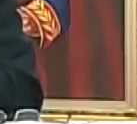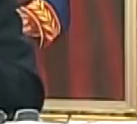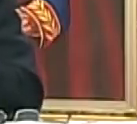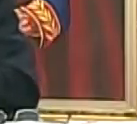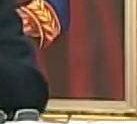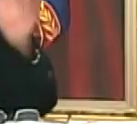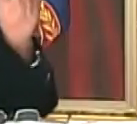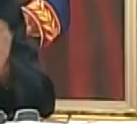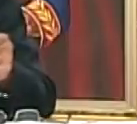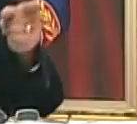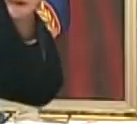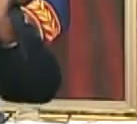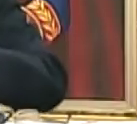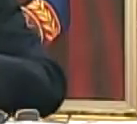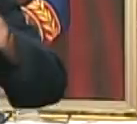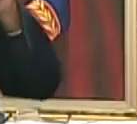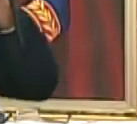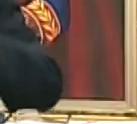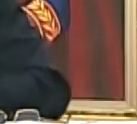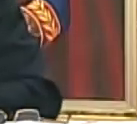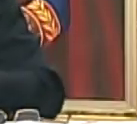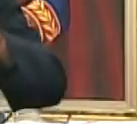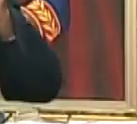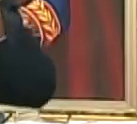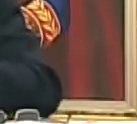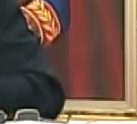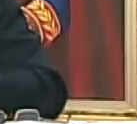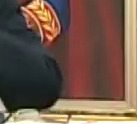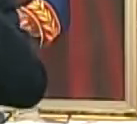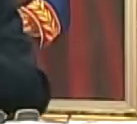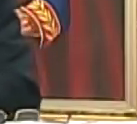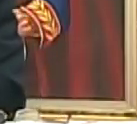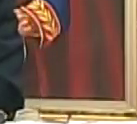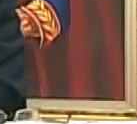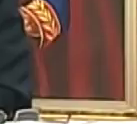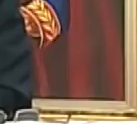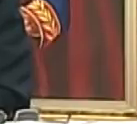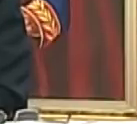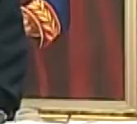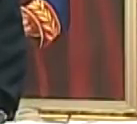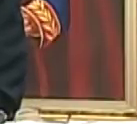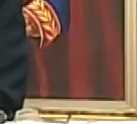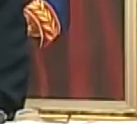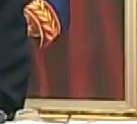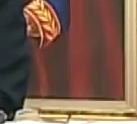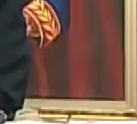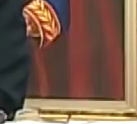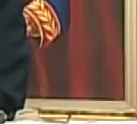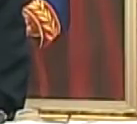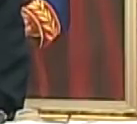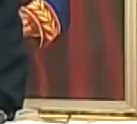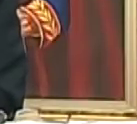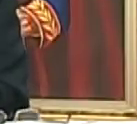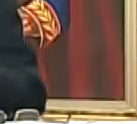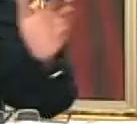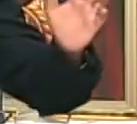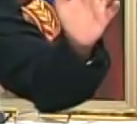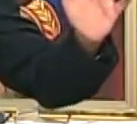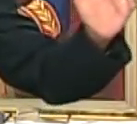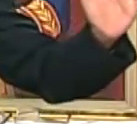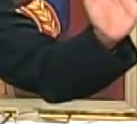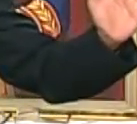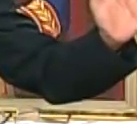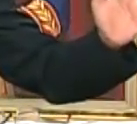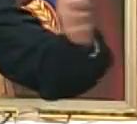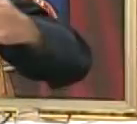Esa Venezuela ya no existe. Hoy hay una Venezuela de dignidad latinoamericanista, bolivariana. Así que, Daniel, en el RIN